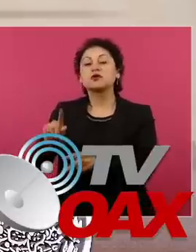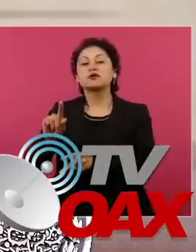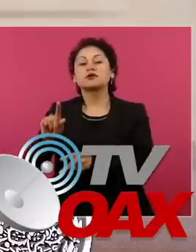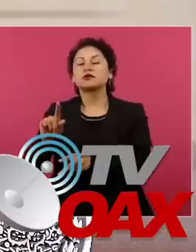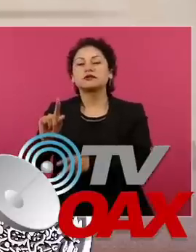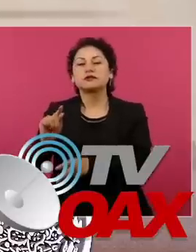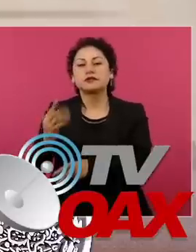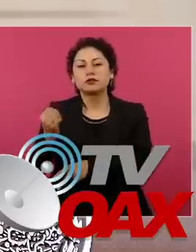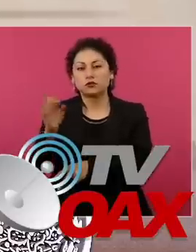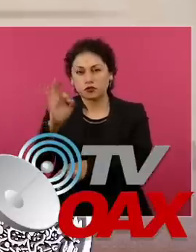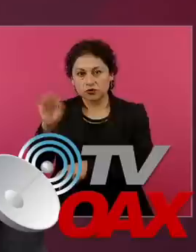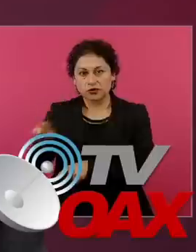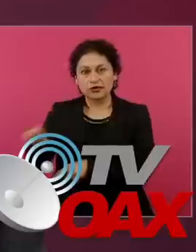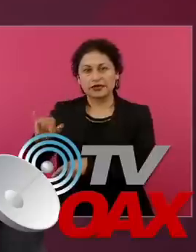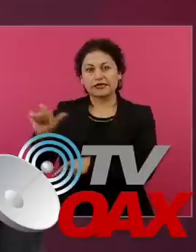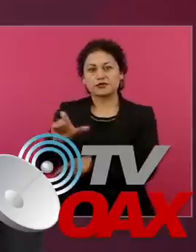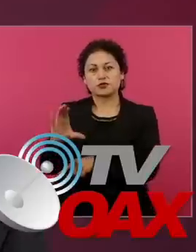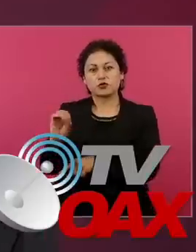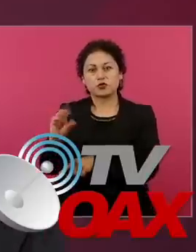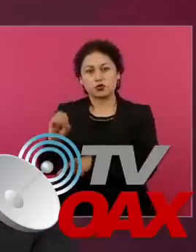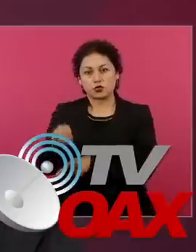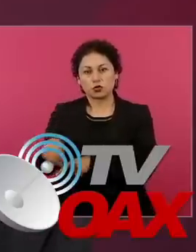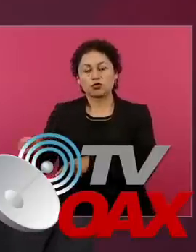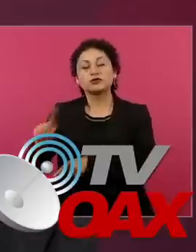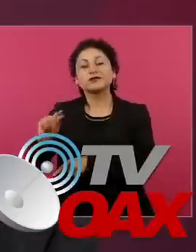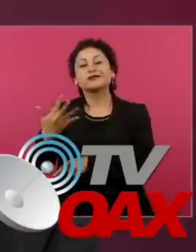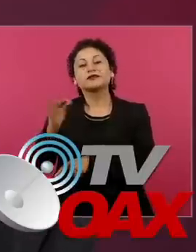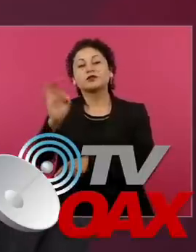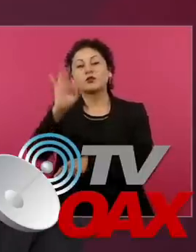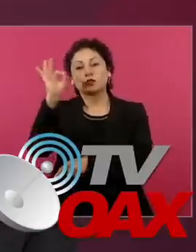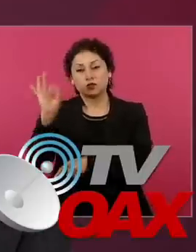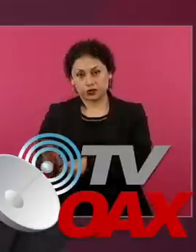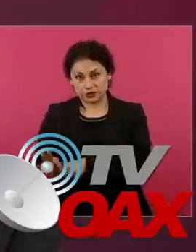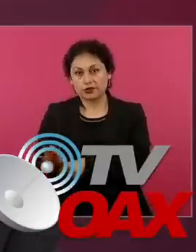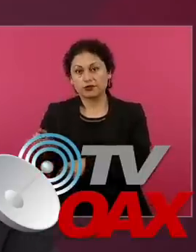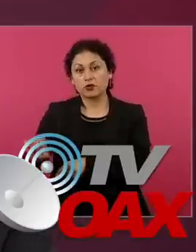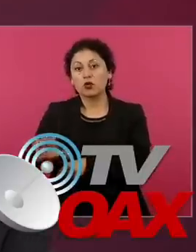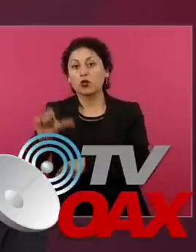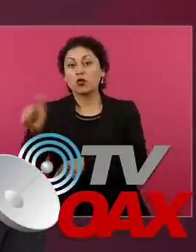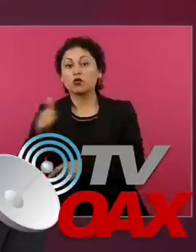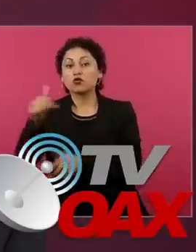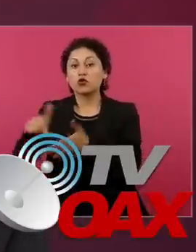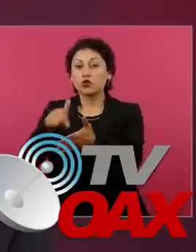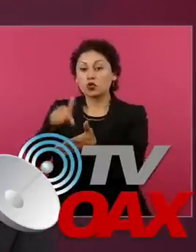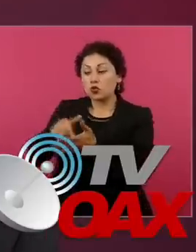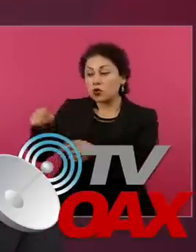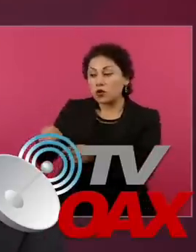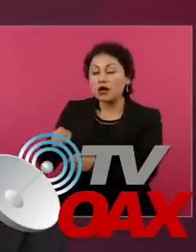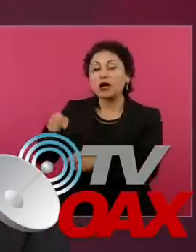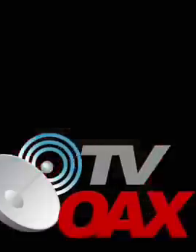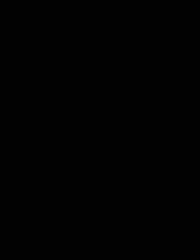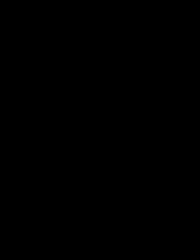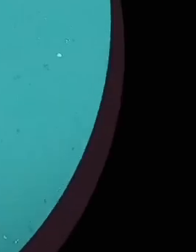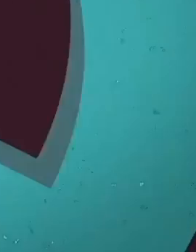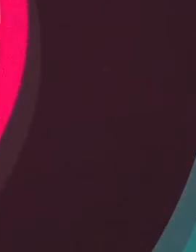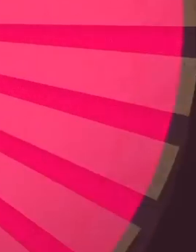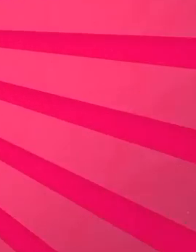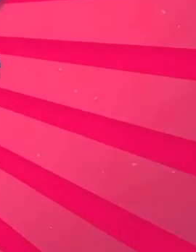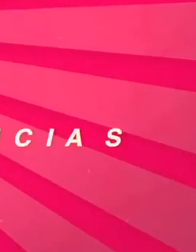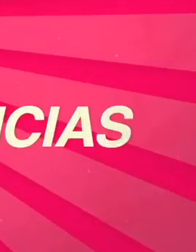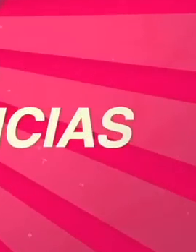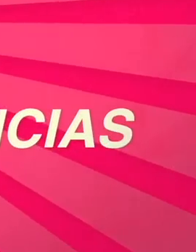perdón, Kishkokov 75%, así como la base de mantenimiento en un 66% de avance.